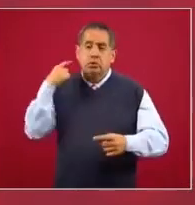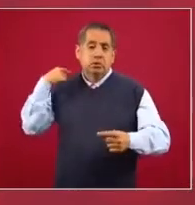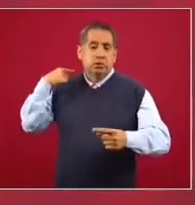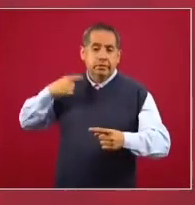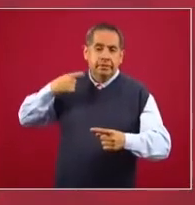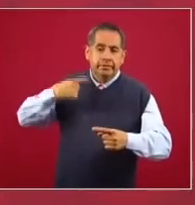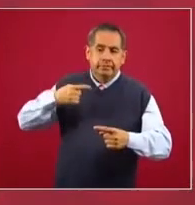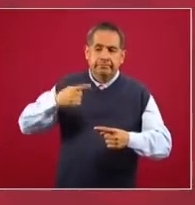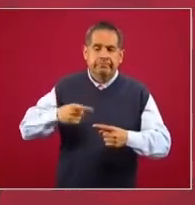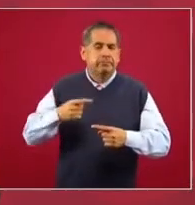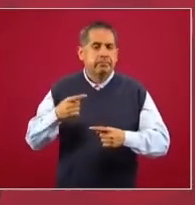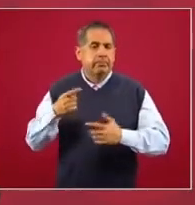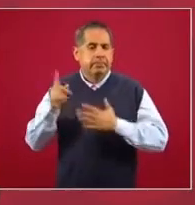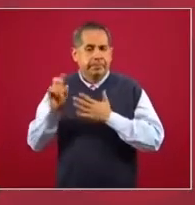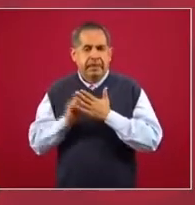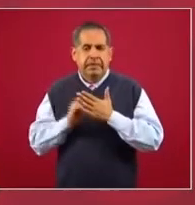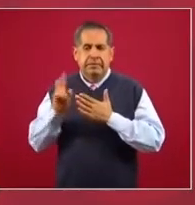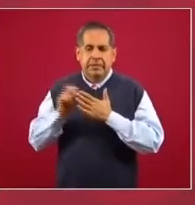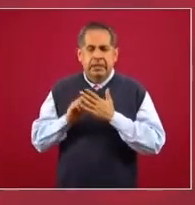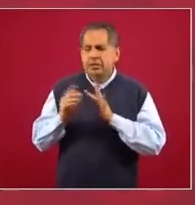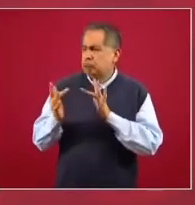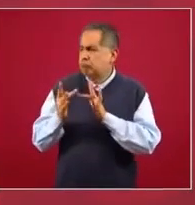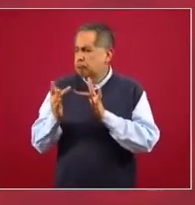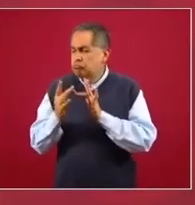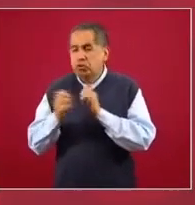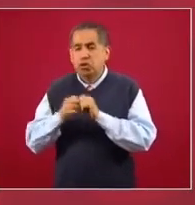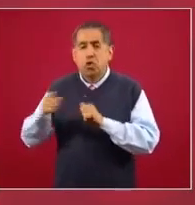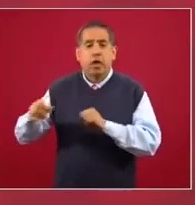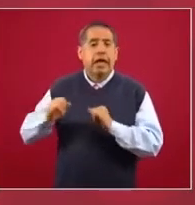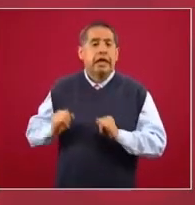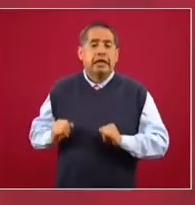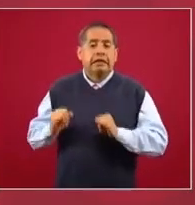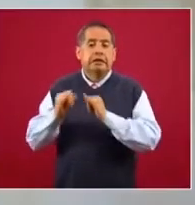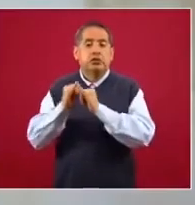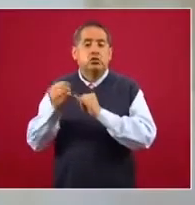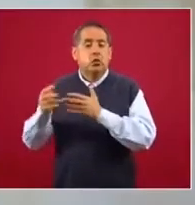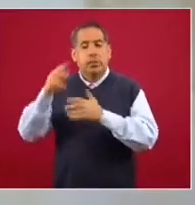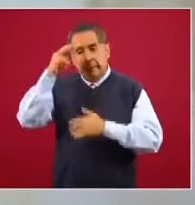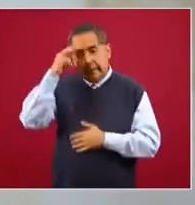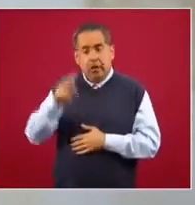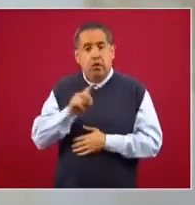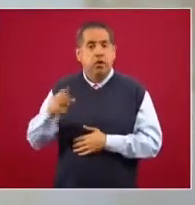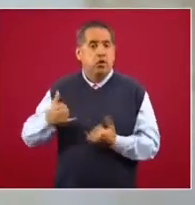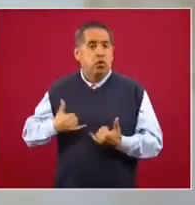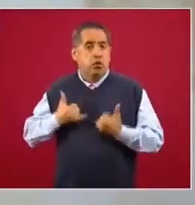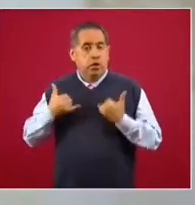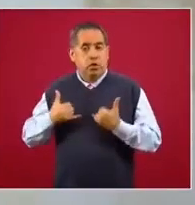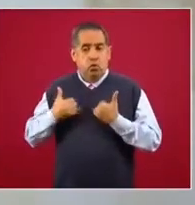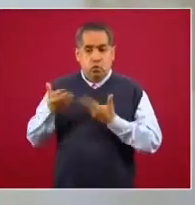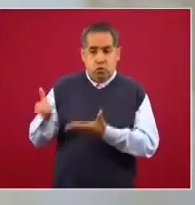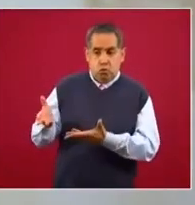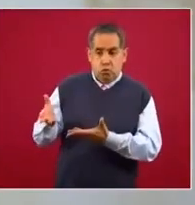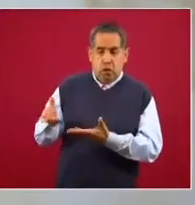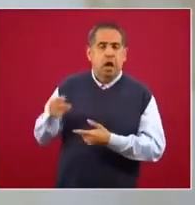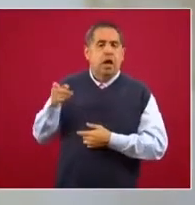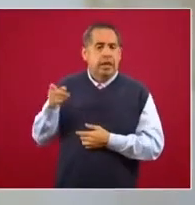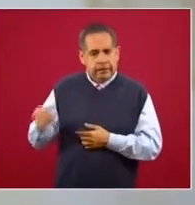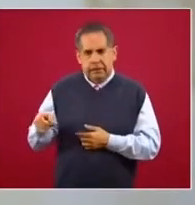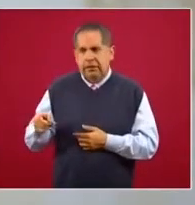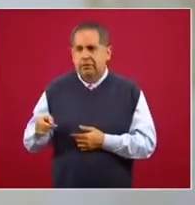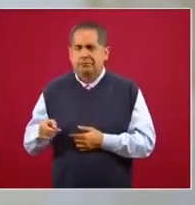semanas, un par de meses, habíamos tenido un acercamiento muy directo con el Instituto Mexicano de la Juventud, que ha